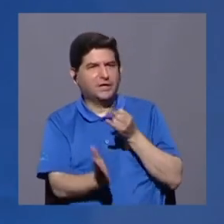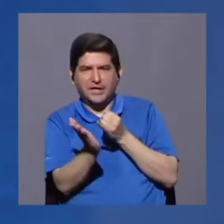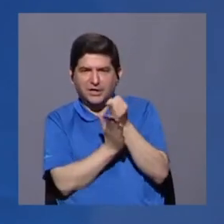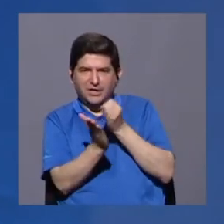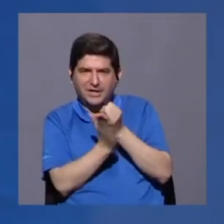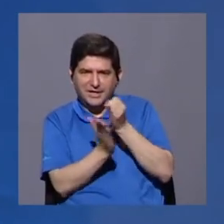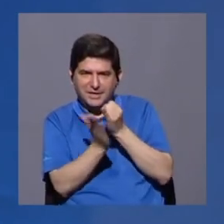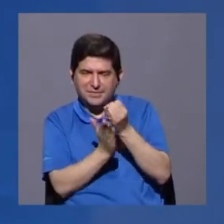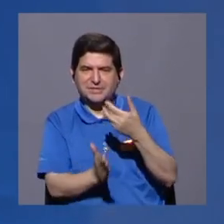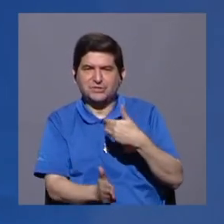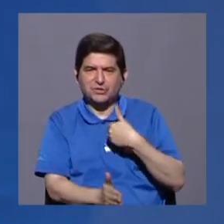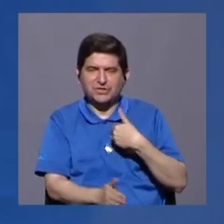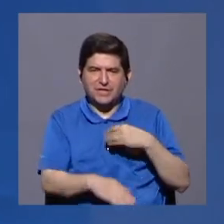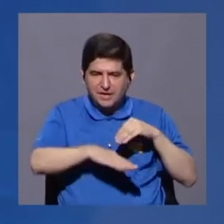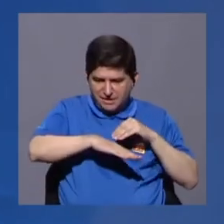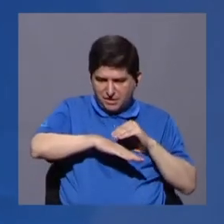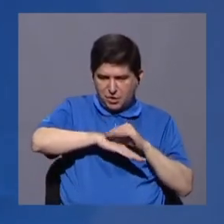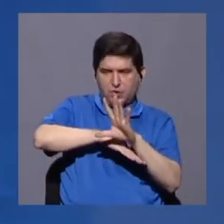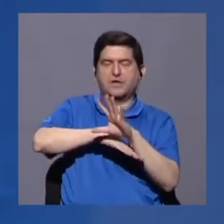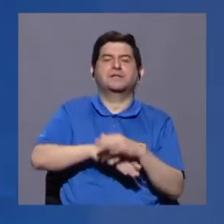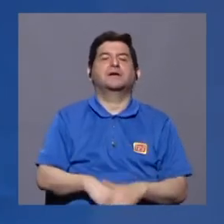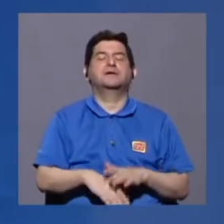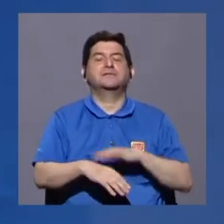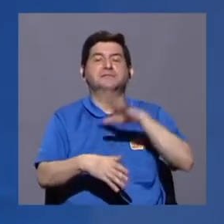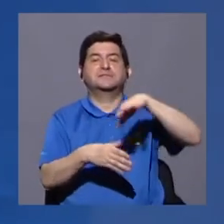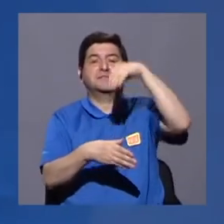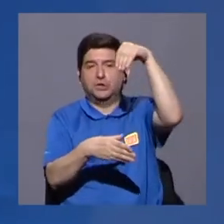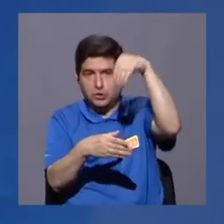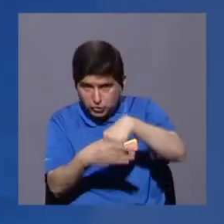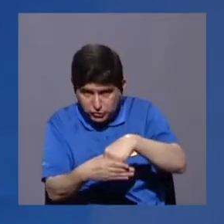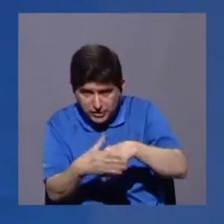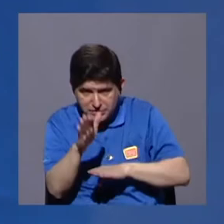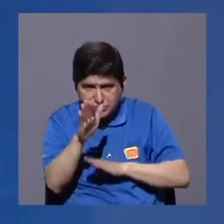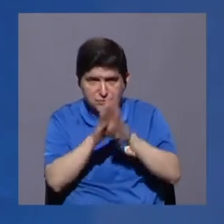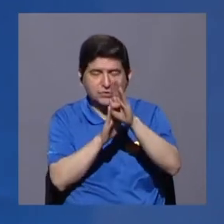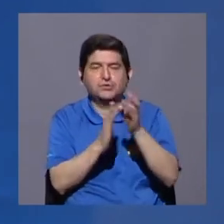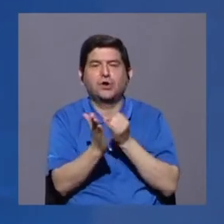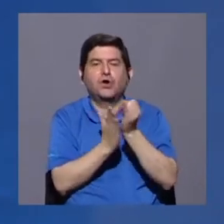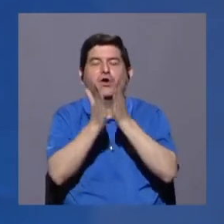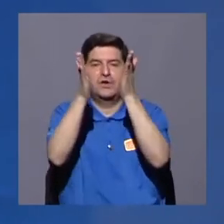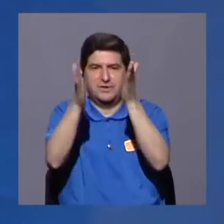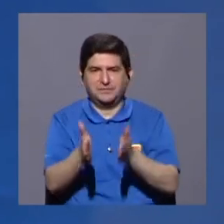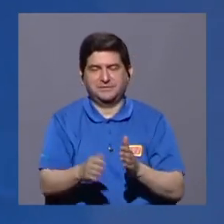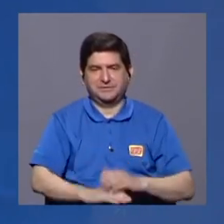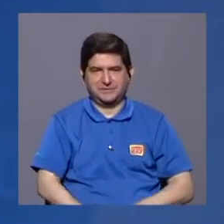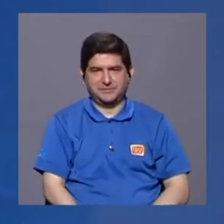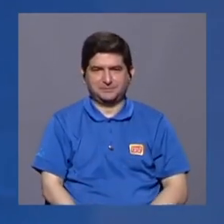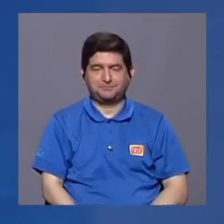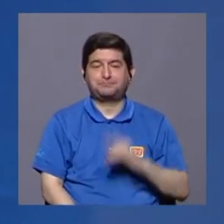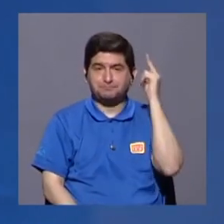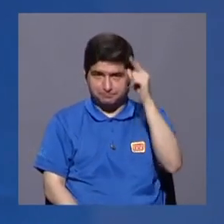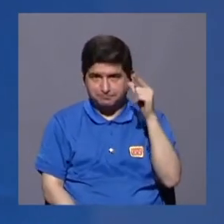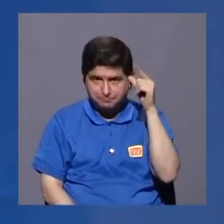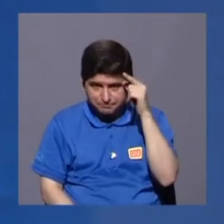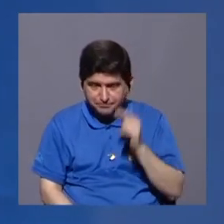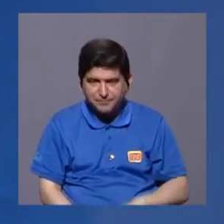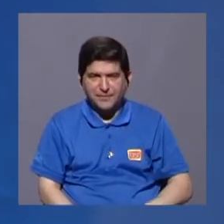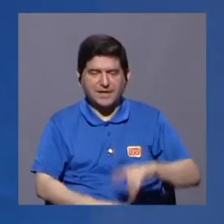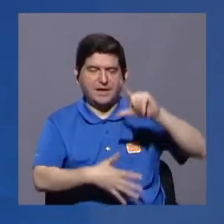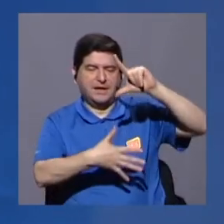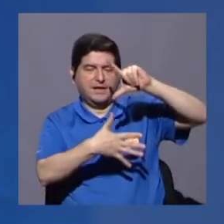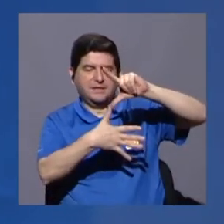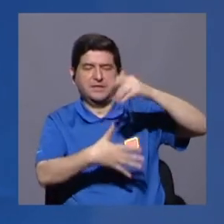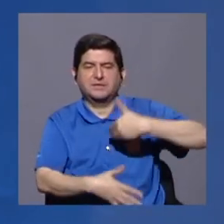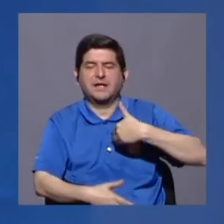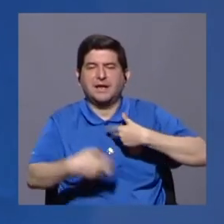tiene que estar orientada al contexto en el que se desenvuelven los investigadores evidentemente en américa latina